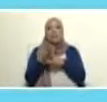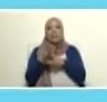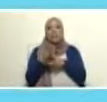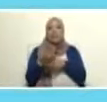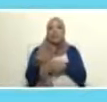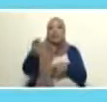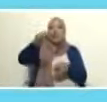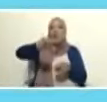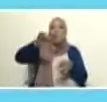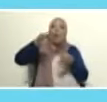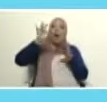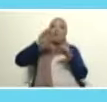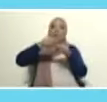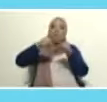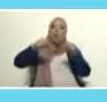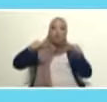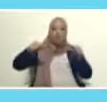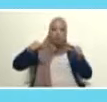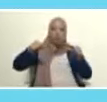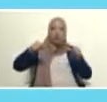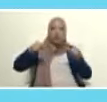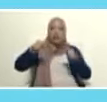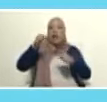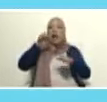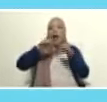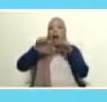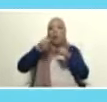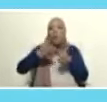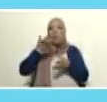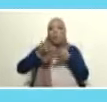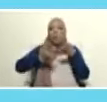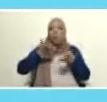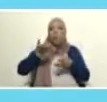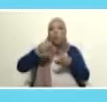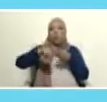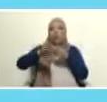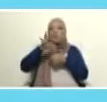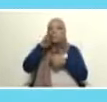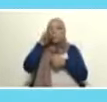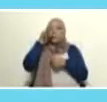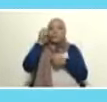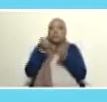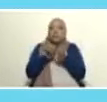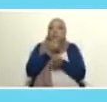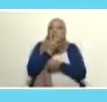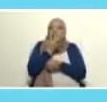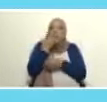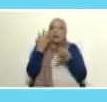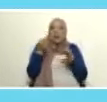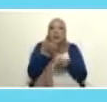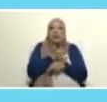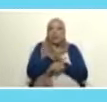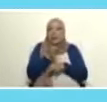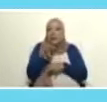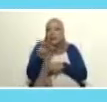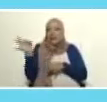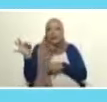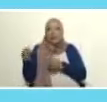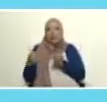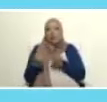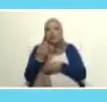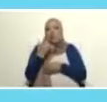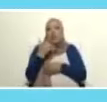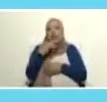ahí el café, le pones el agua hirviendo y lo que sale es lo máximo, el aroma,